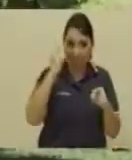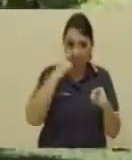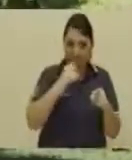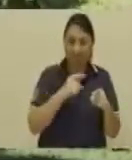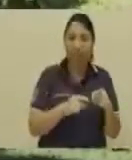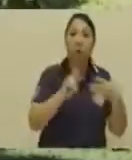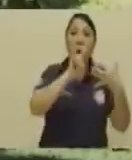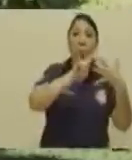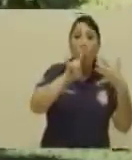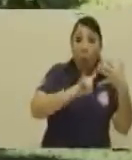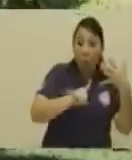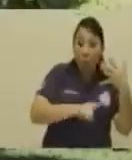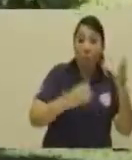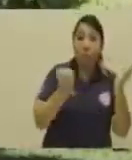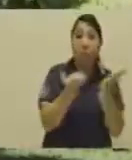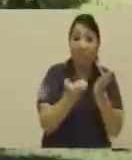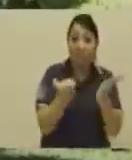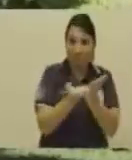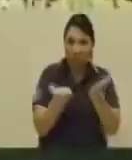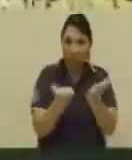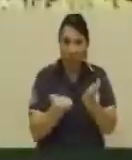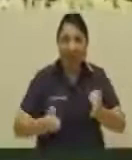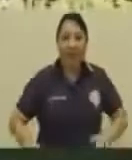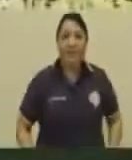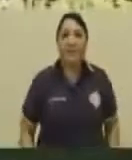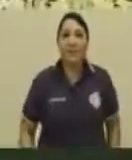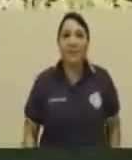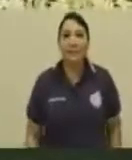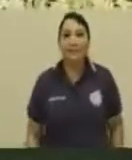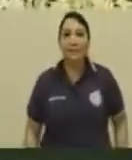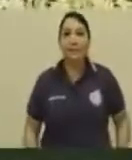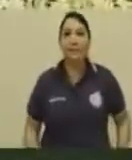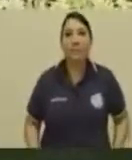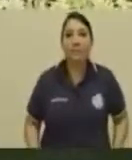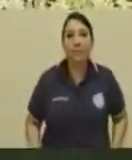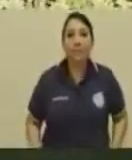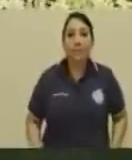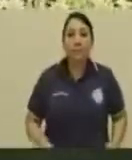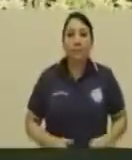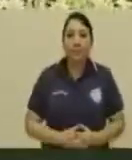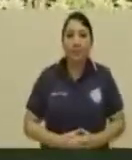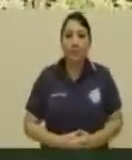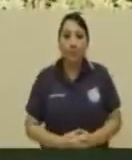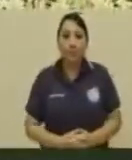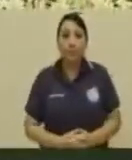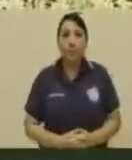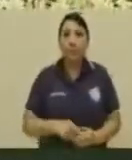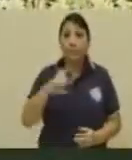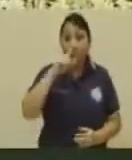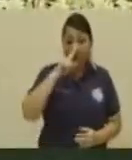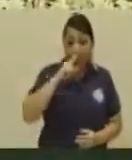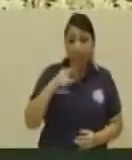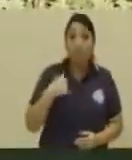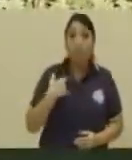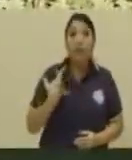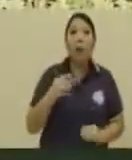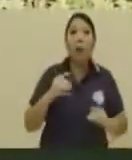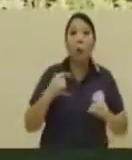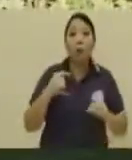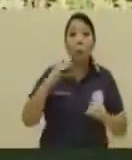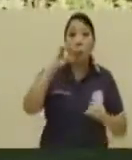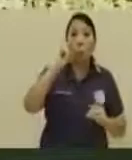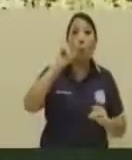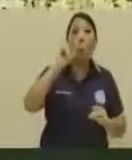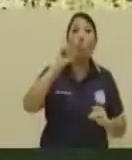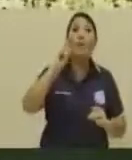izquierda se va a quedar en palma, mi mano derecha se va a quedar en E y va a golpear varias veces para escolares. Y